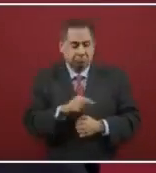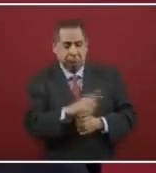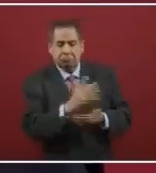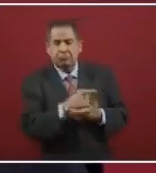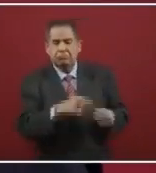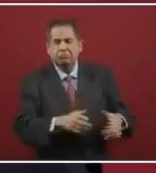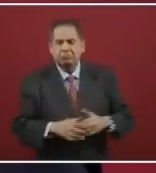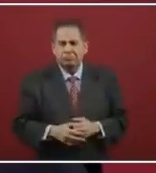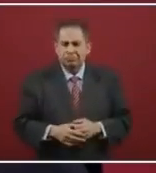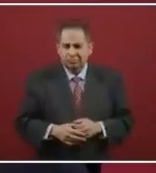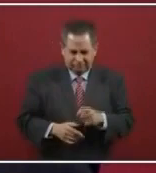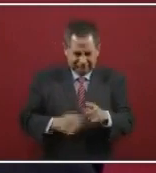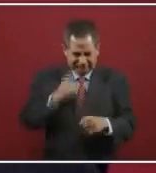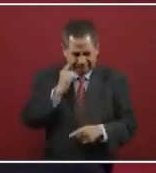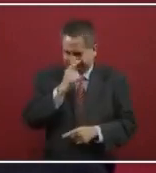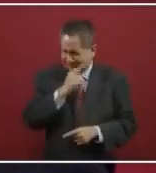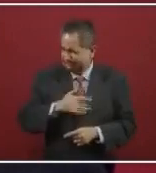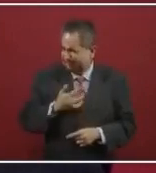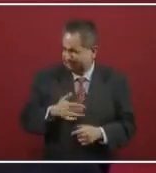¿No les parece